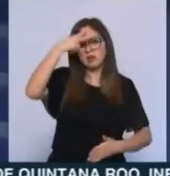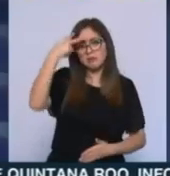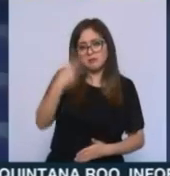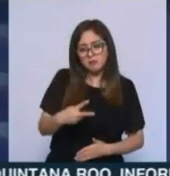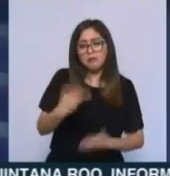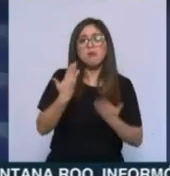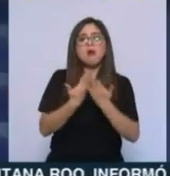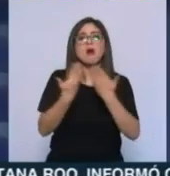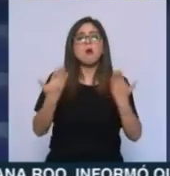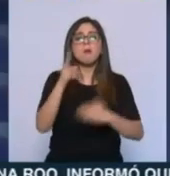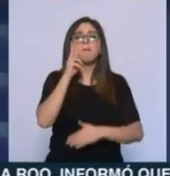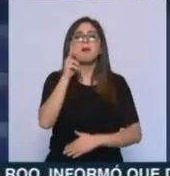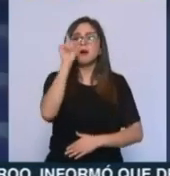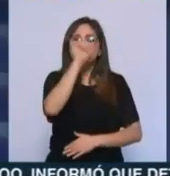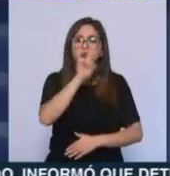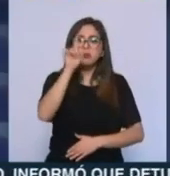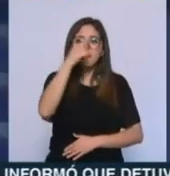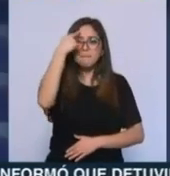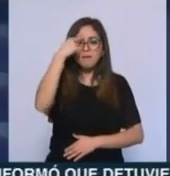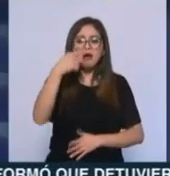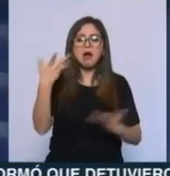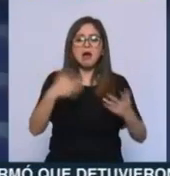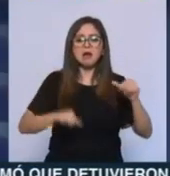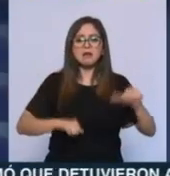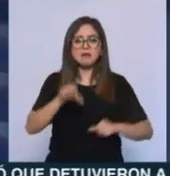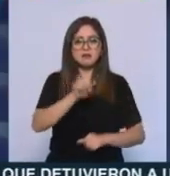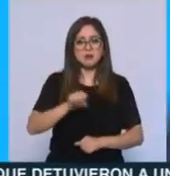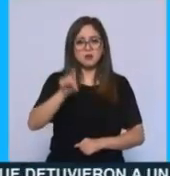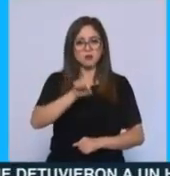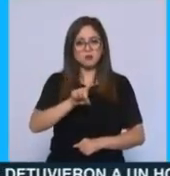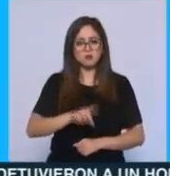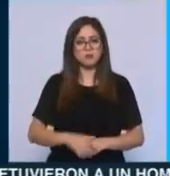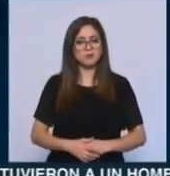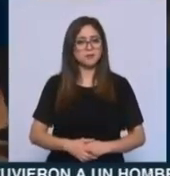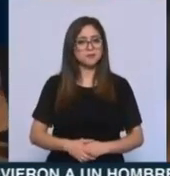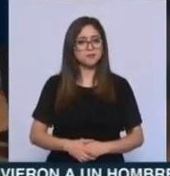le tenemos las recomendaciones para el fin de semana. Vamos a verlas.